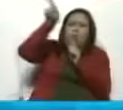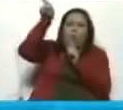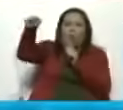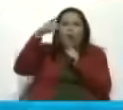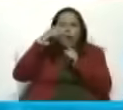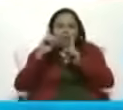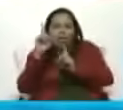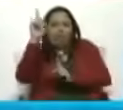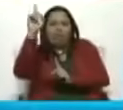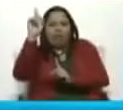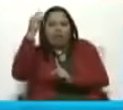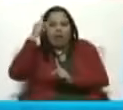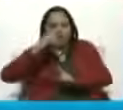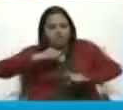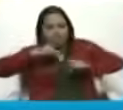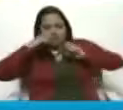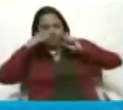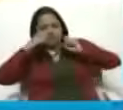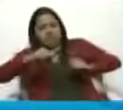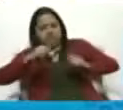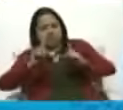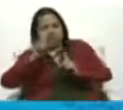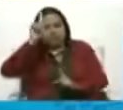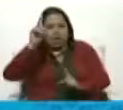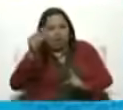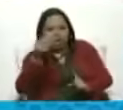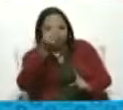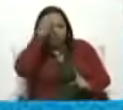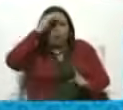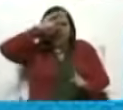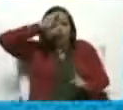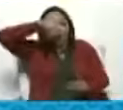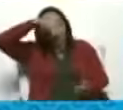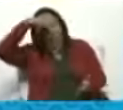Y Goliat con su gigante tamaño cayó al piso.